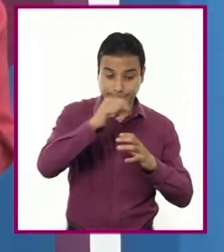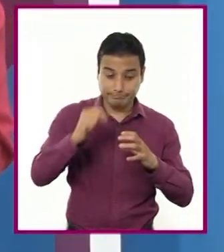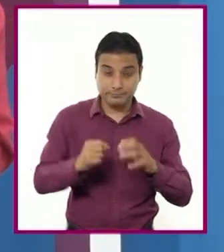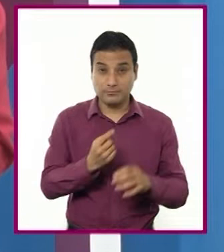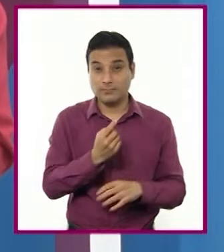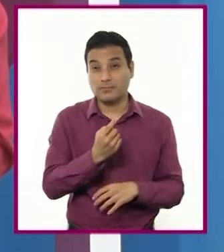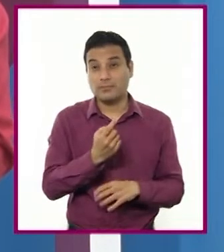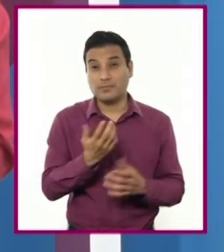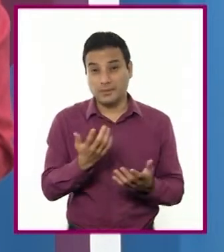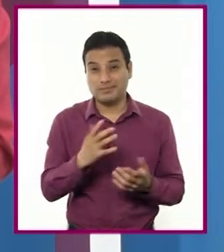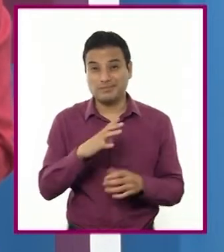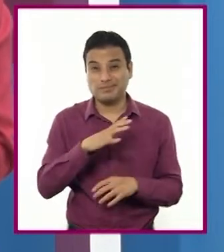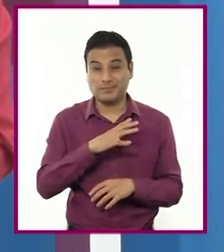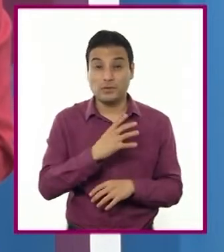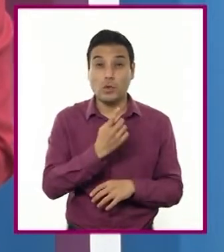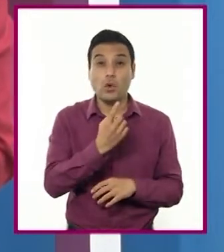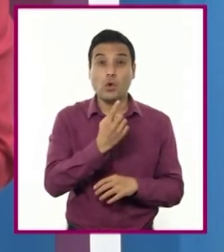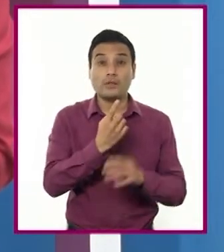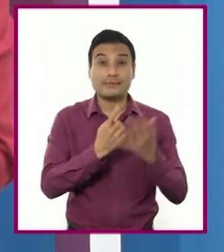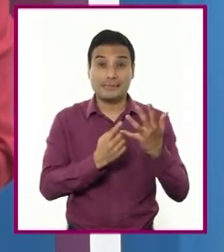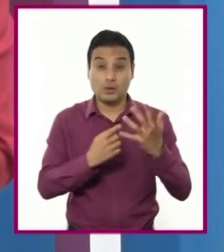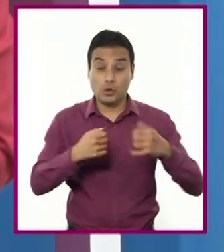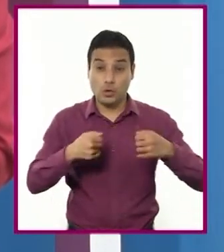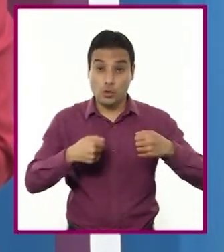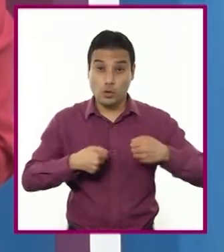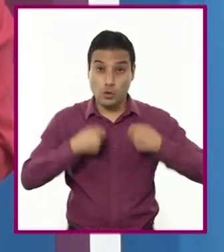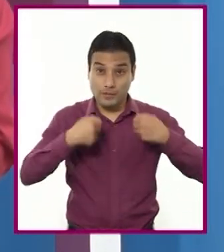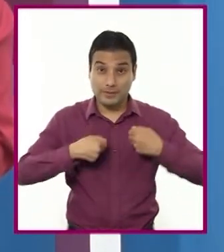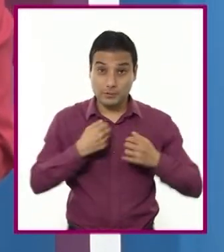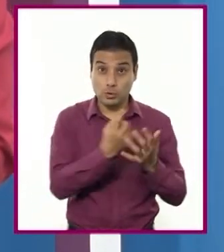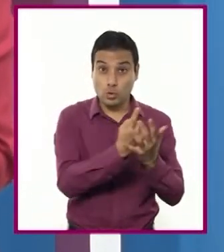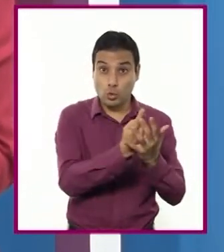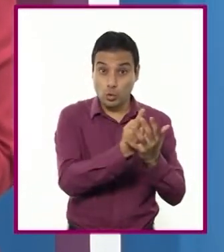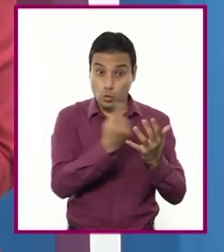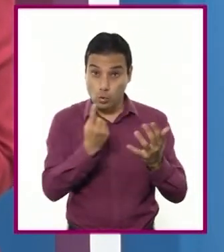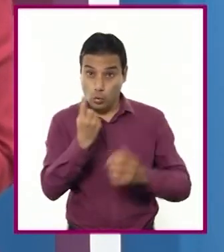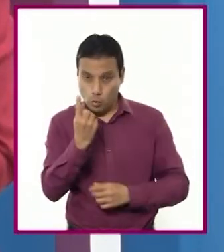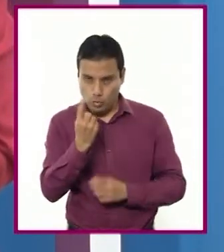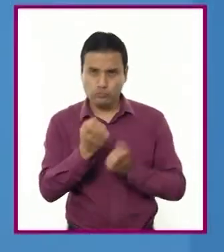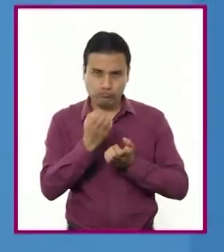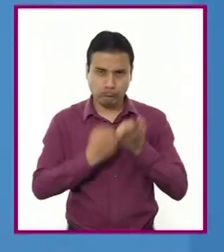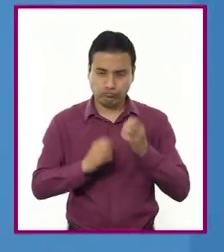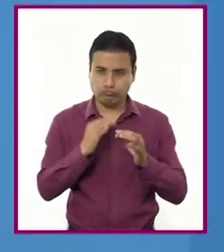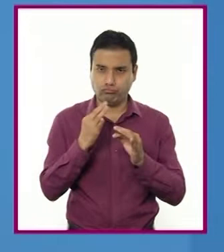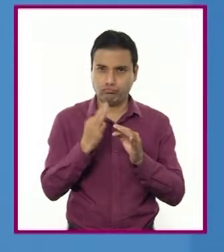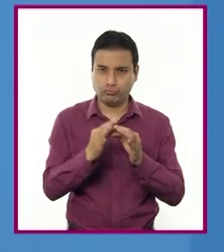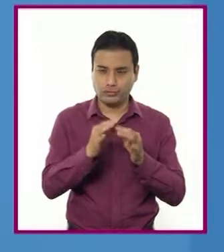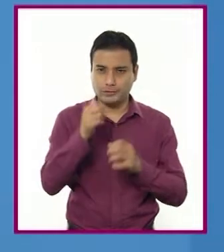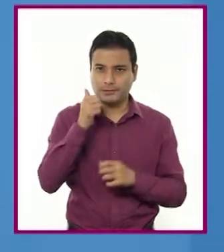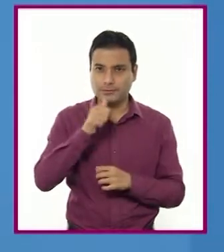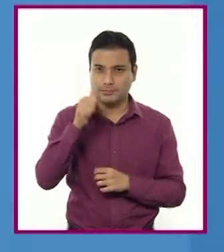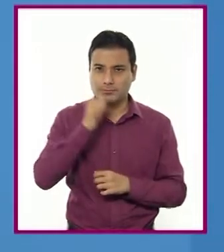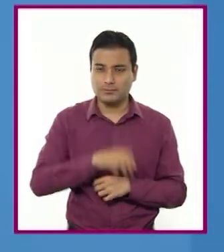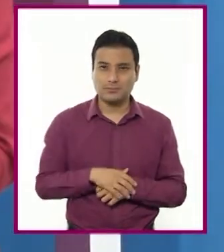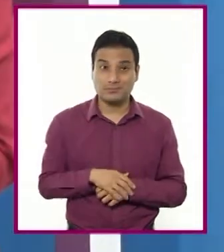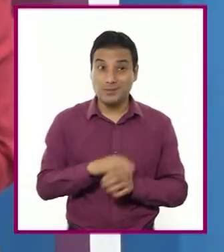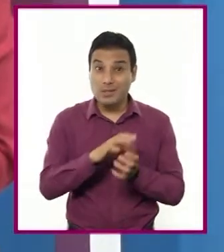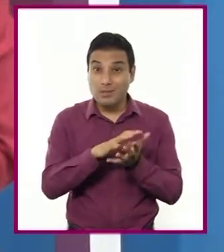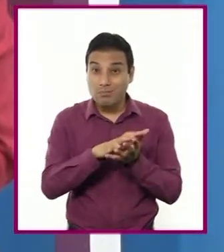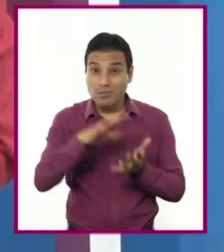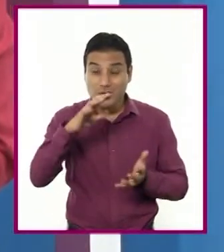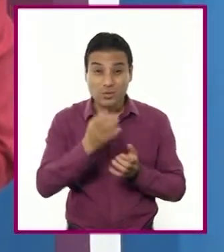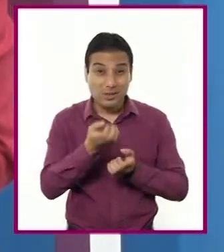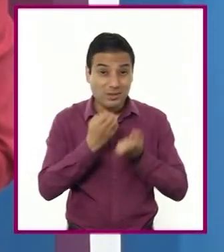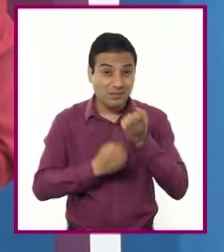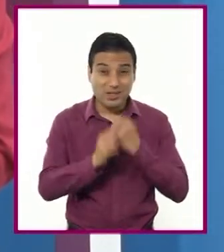de cada 5 adolescentes cumplen estas directrices. La prevalencia de la falta de actividad es elevada en